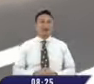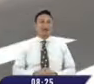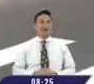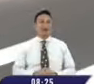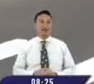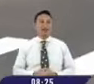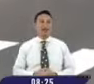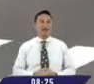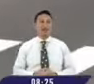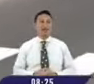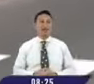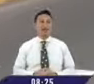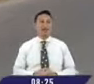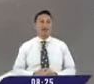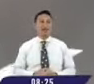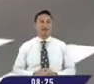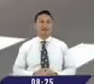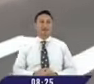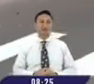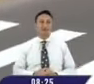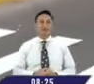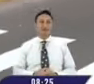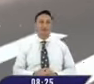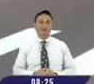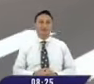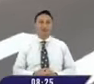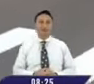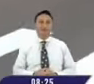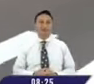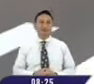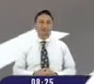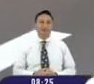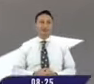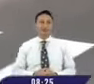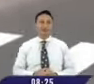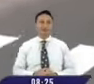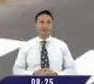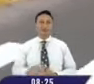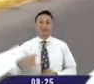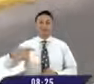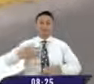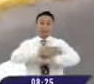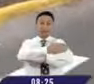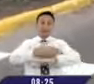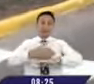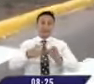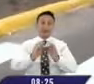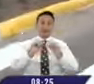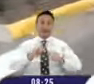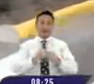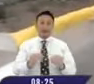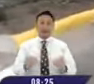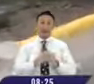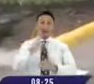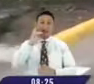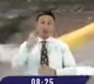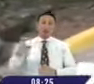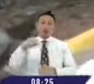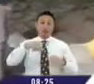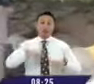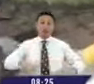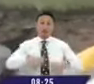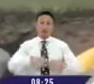haciendo aquí en este sector es arreglando todo el parterre, las jardineras. Esto va a ayudar a fomentar el turismo en la zona. Estamos precisamente con